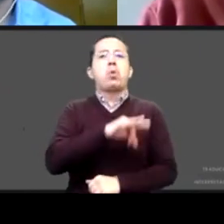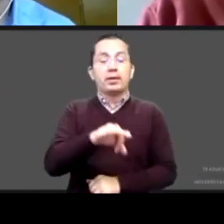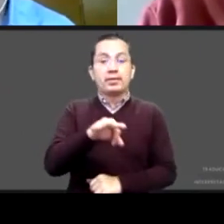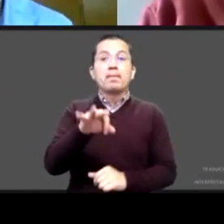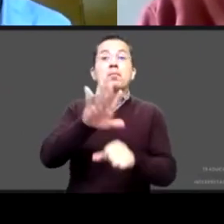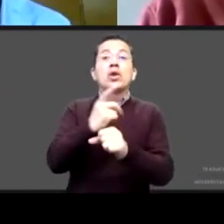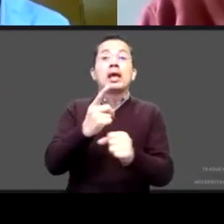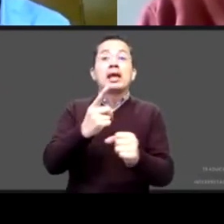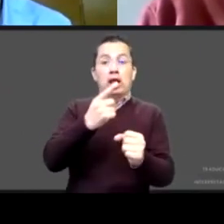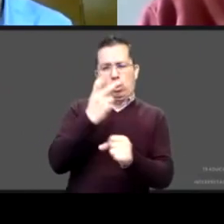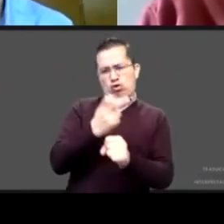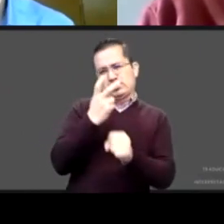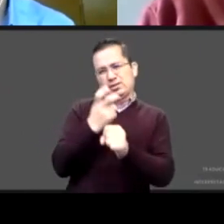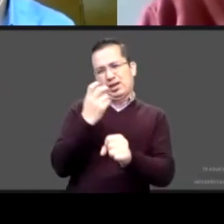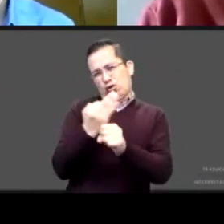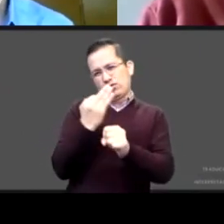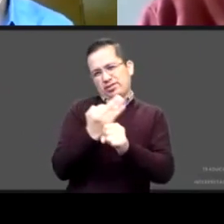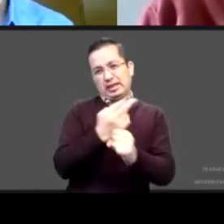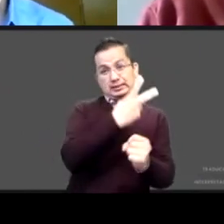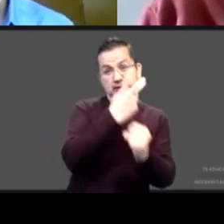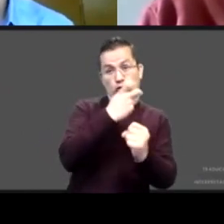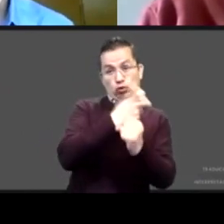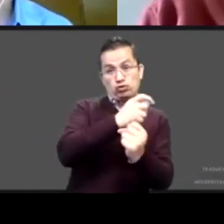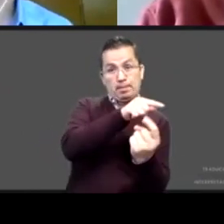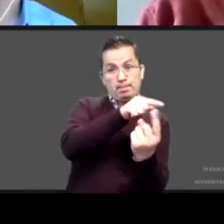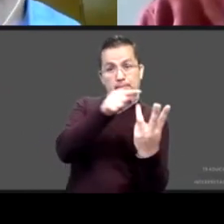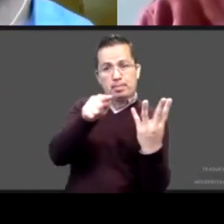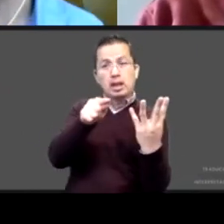cada uno de nuestros ponentes 5 minutos